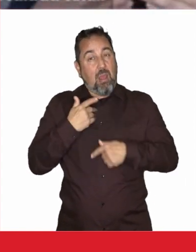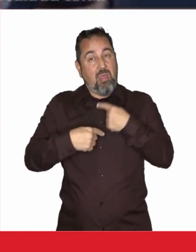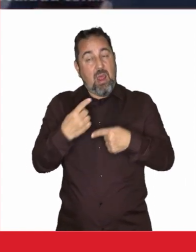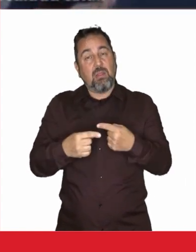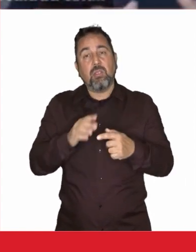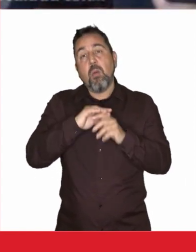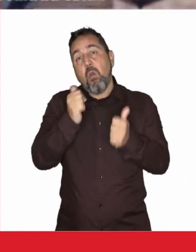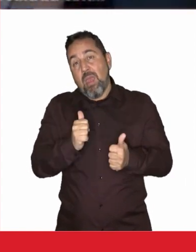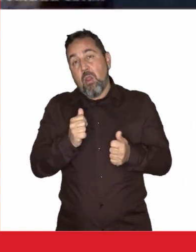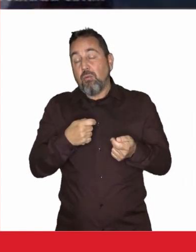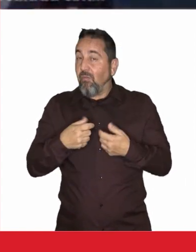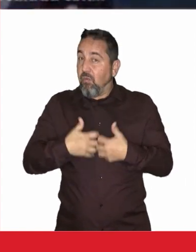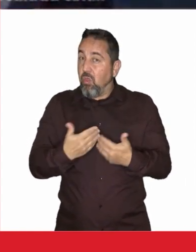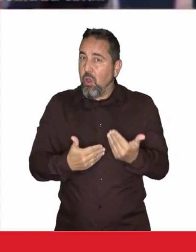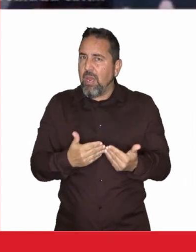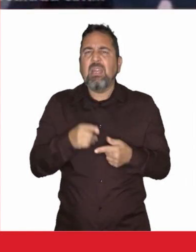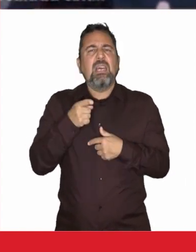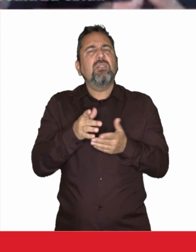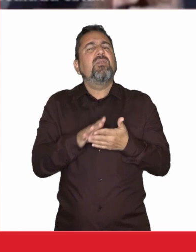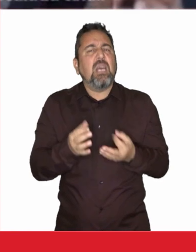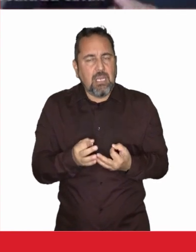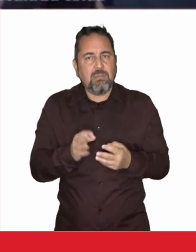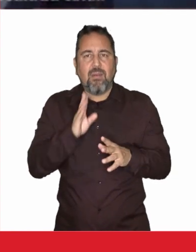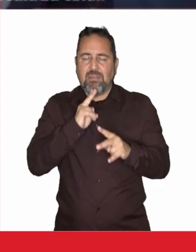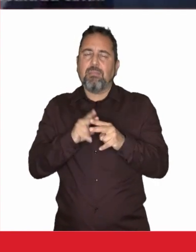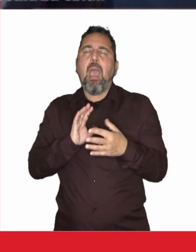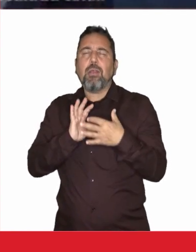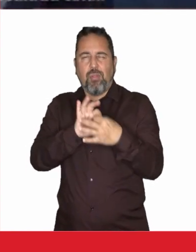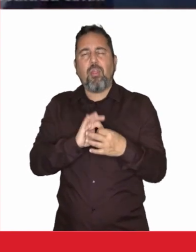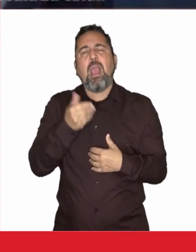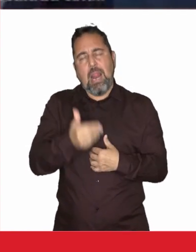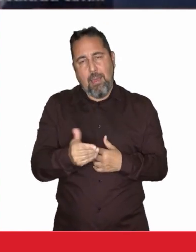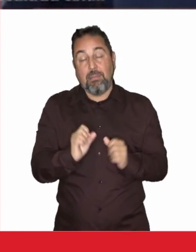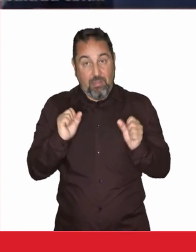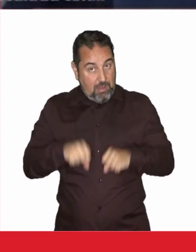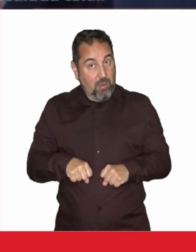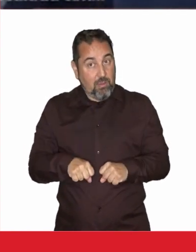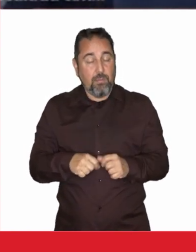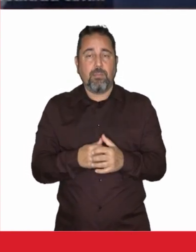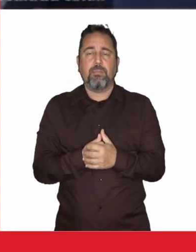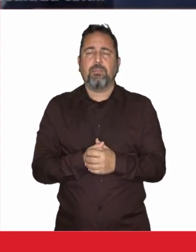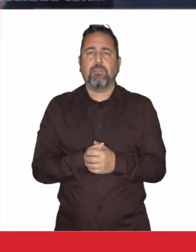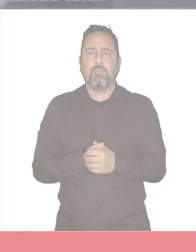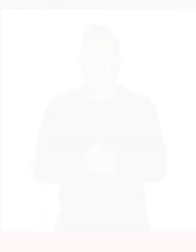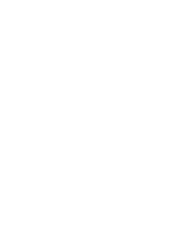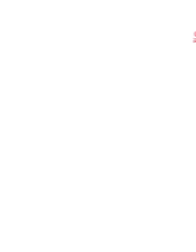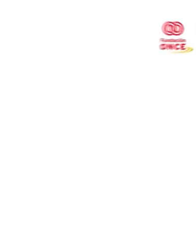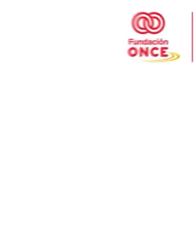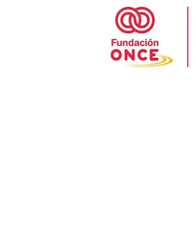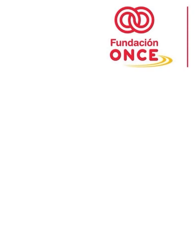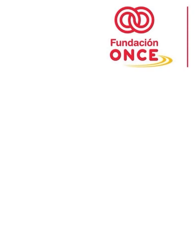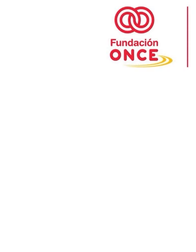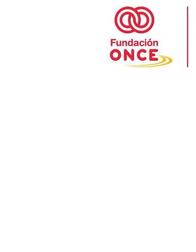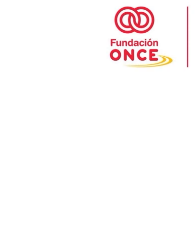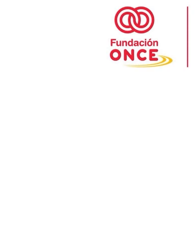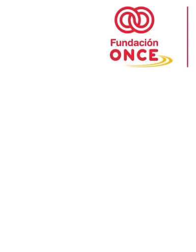valor salga adelante o mi modelo de negocio en sí funcione. Entonces, eso hace que sea una asociación clave. ¿De acuerdo?